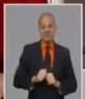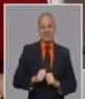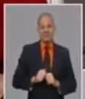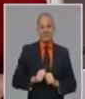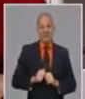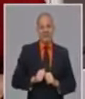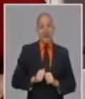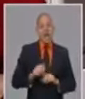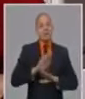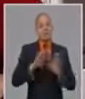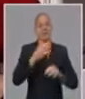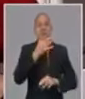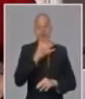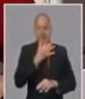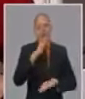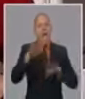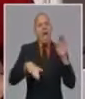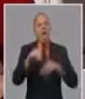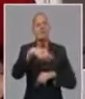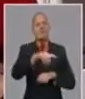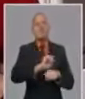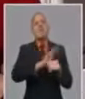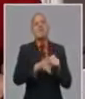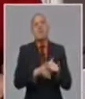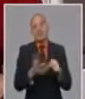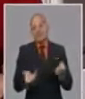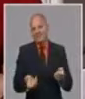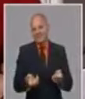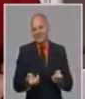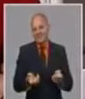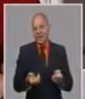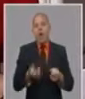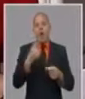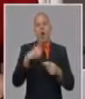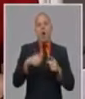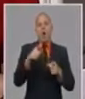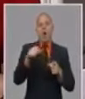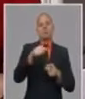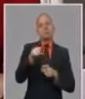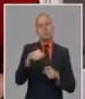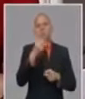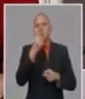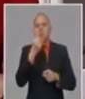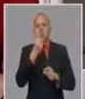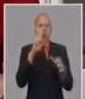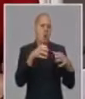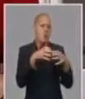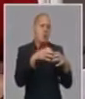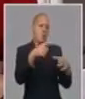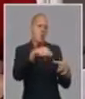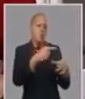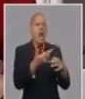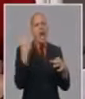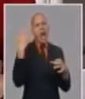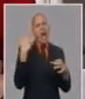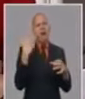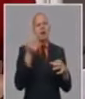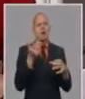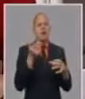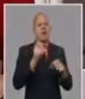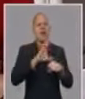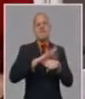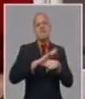una población envejecida a veces enferma de COVID, o tenemos una población que no tenía ninguna situación renal cuando entró a